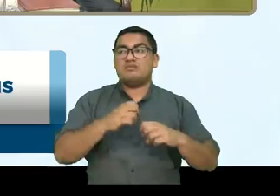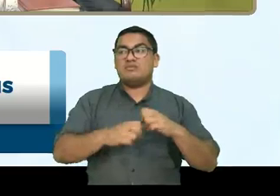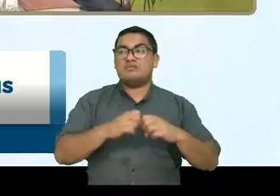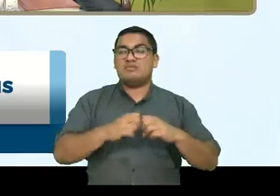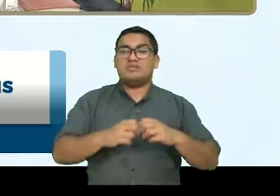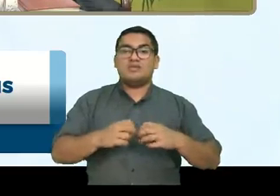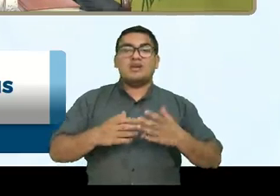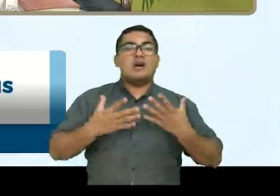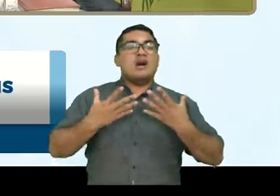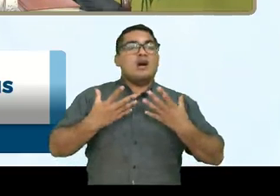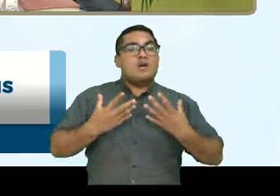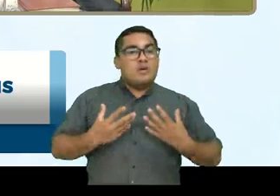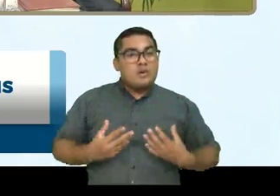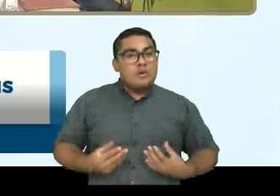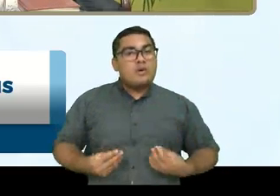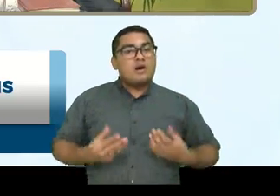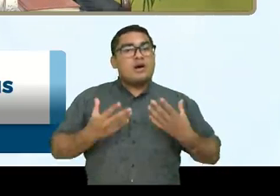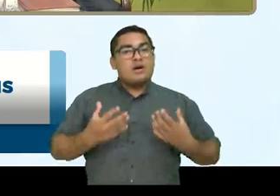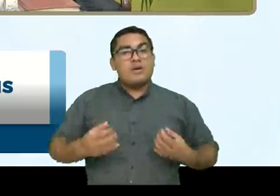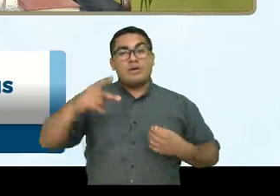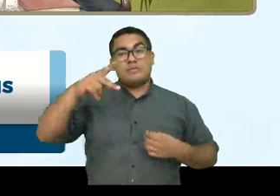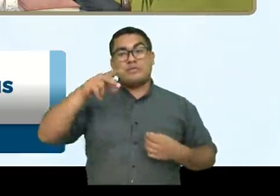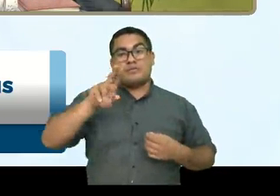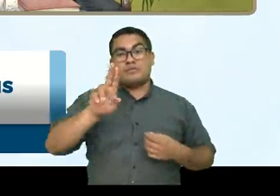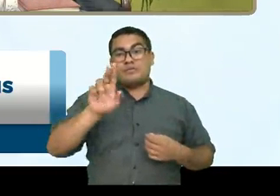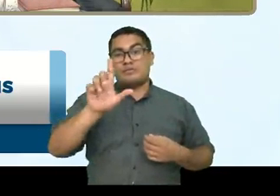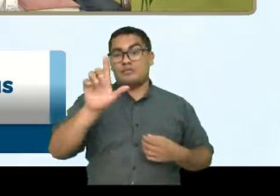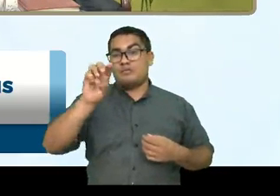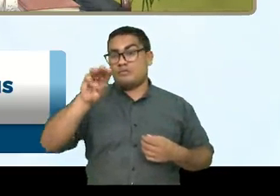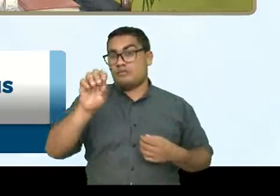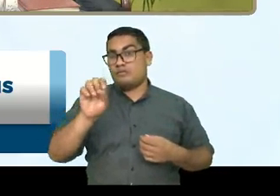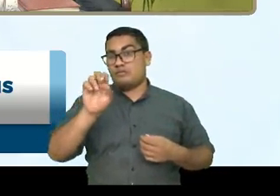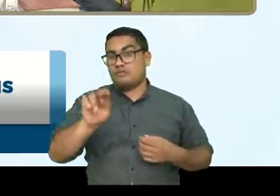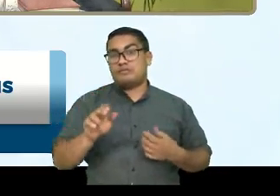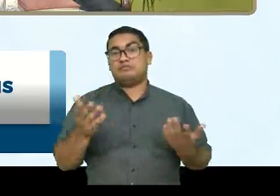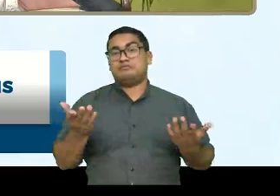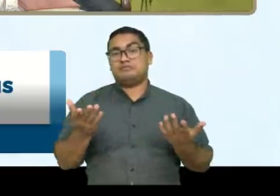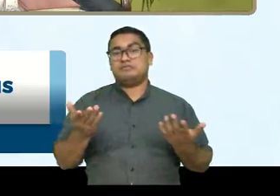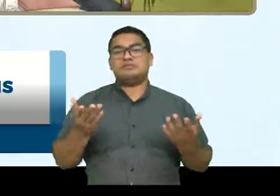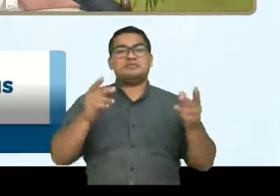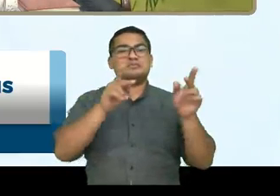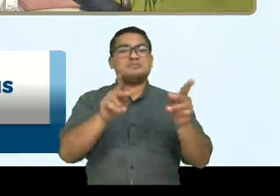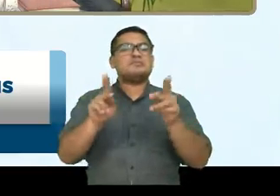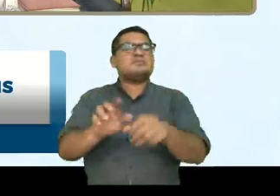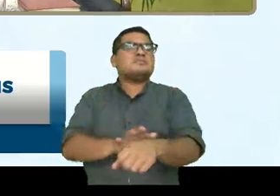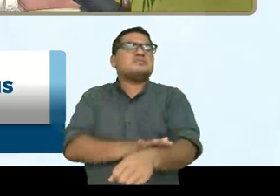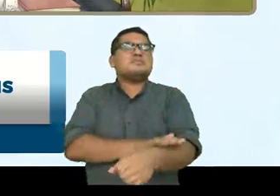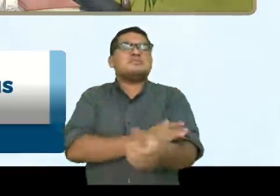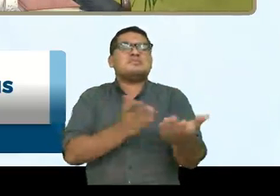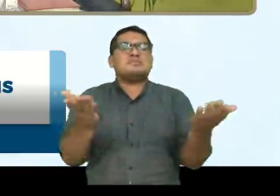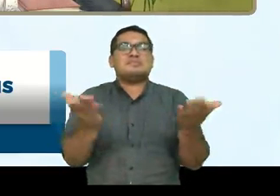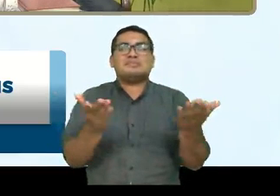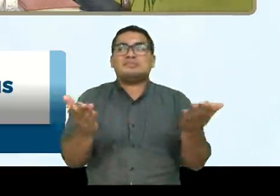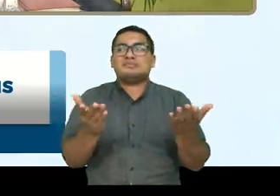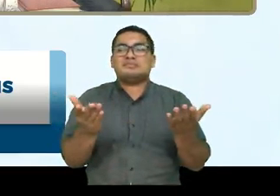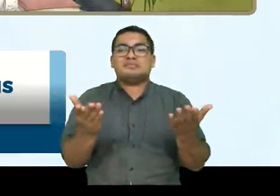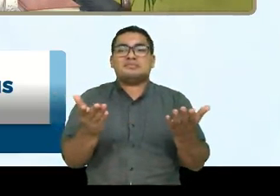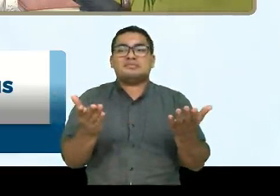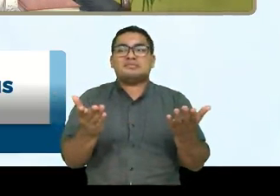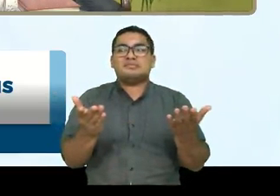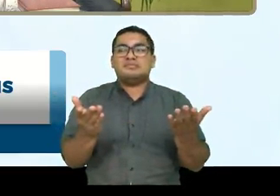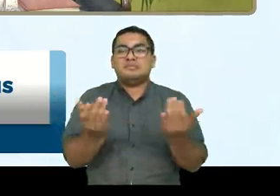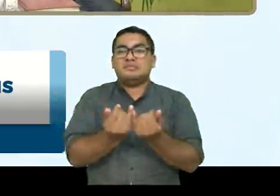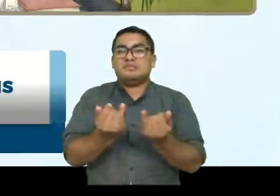de pulmón y a nivel de hepático, ¿verdad? Y casualmente en la sintomatología pues se refleja como una infección